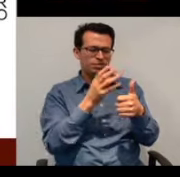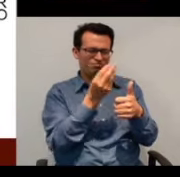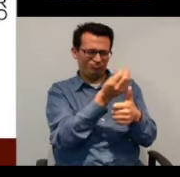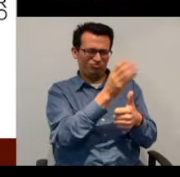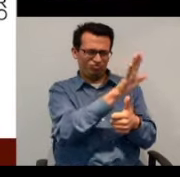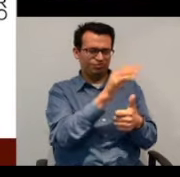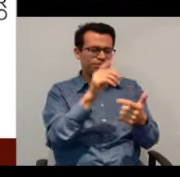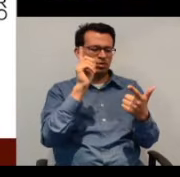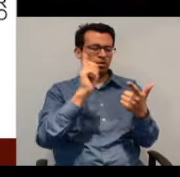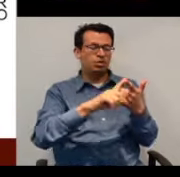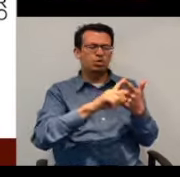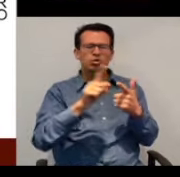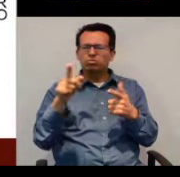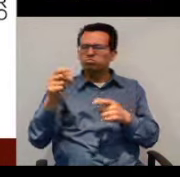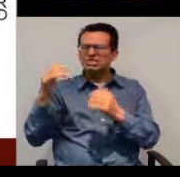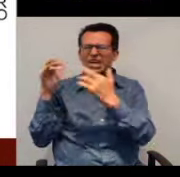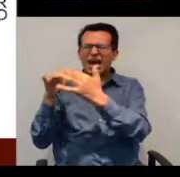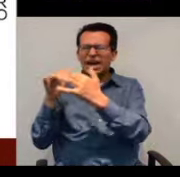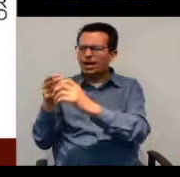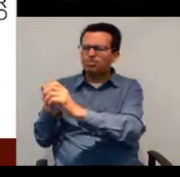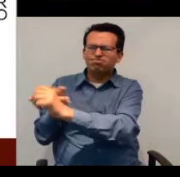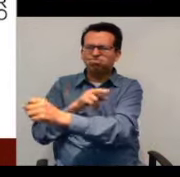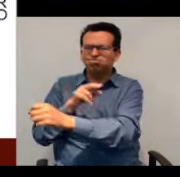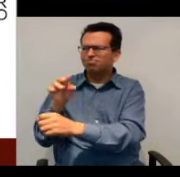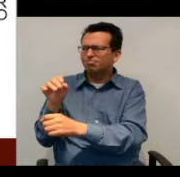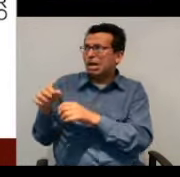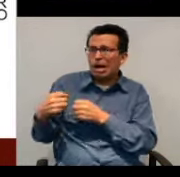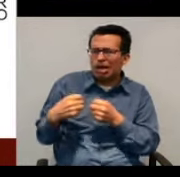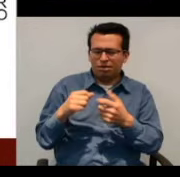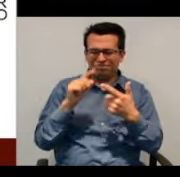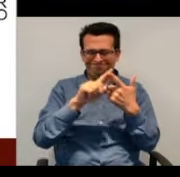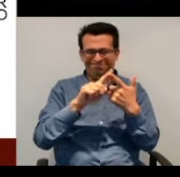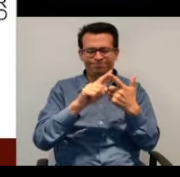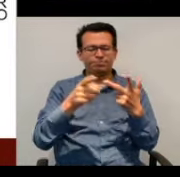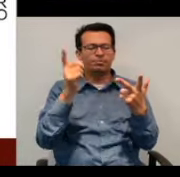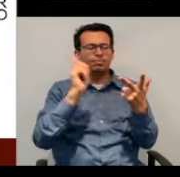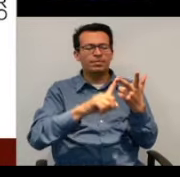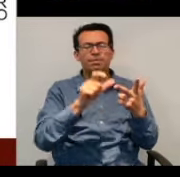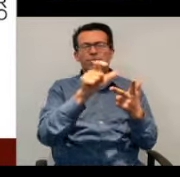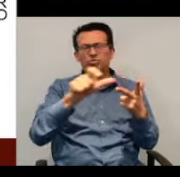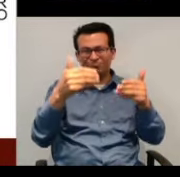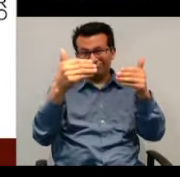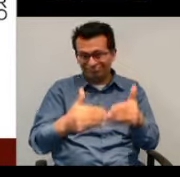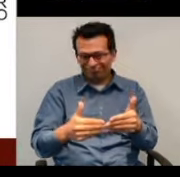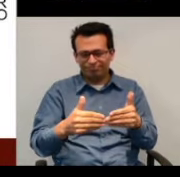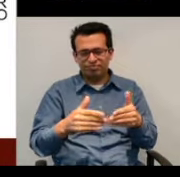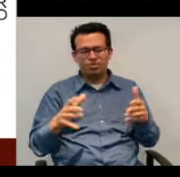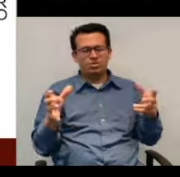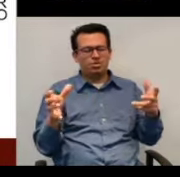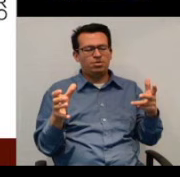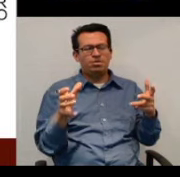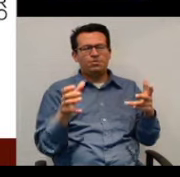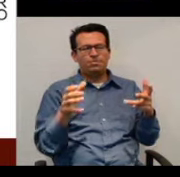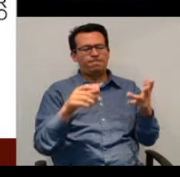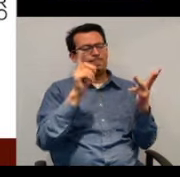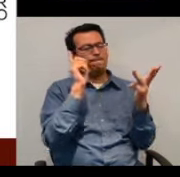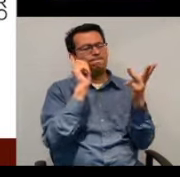conflicto armado, a las personas en situación de discapacidad y con capacidades o talentos excepcionales, y a la población habitante de